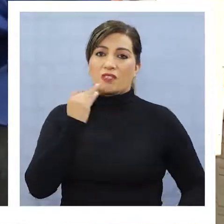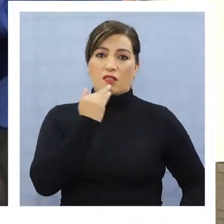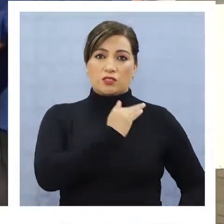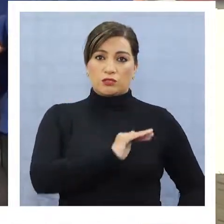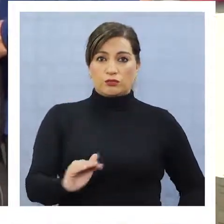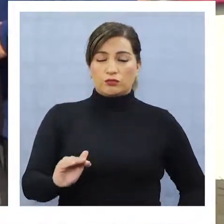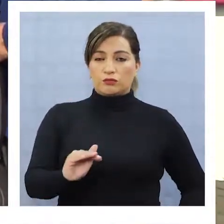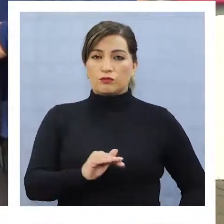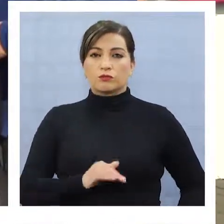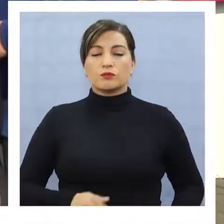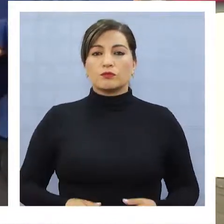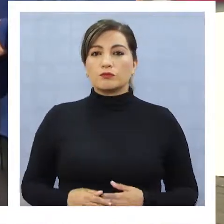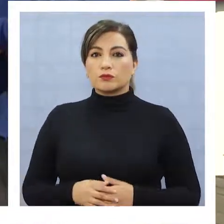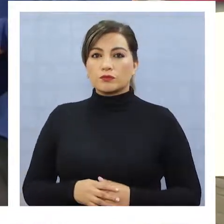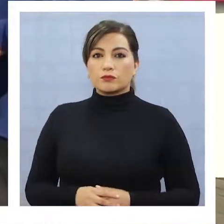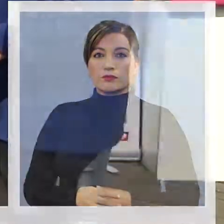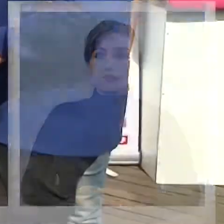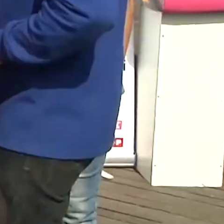vidas.